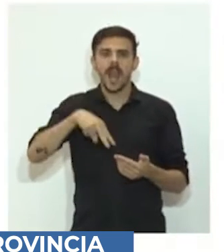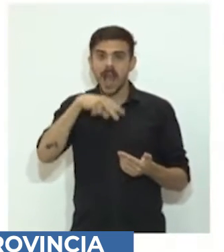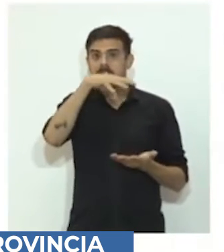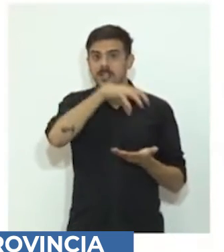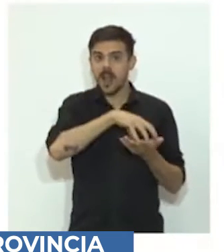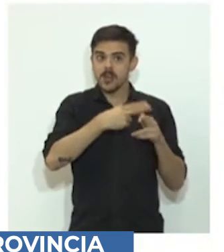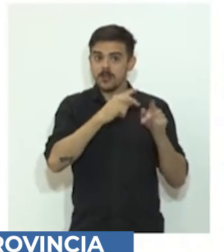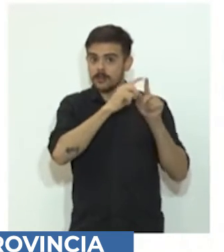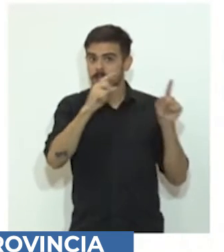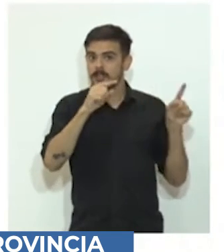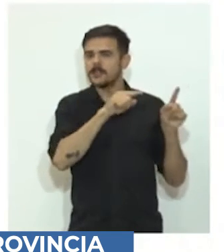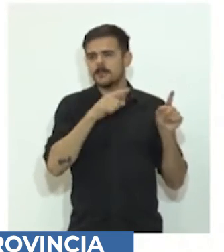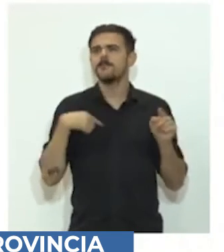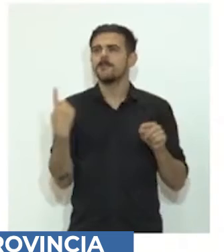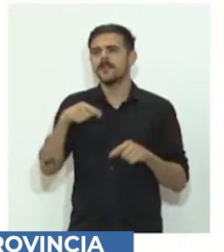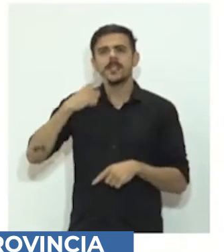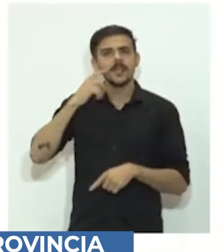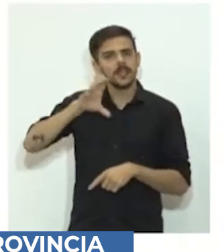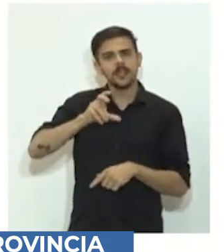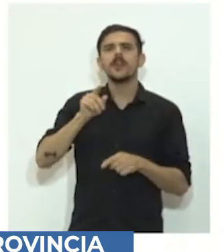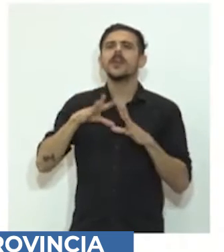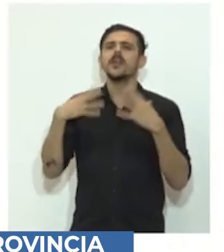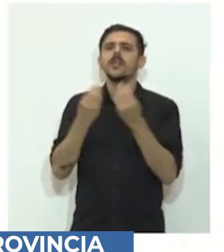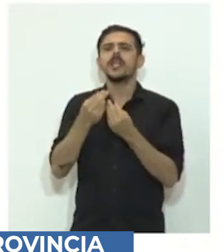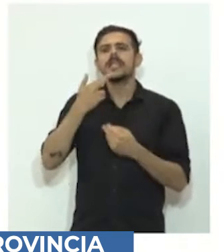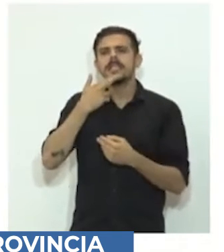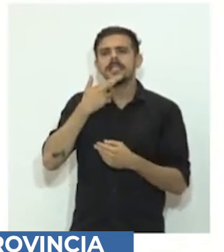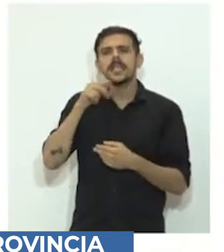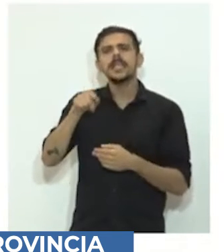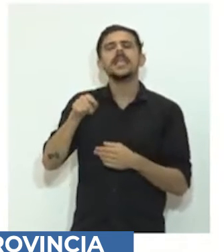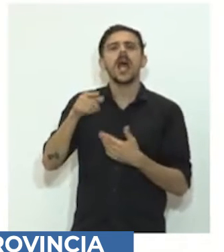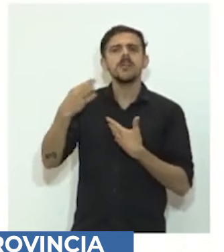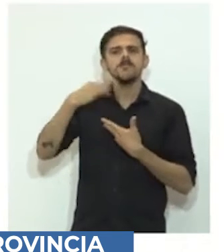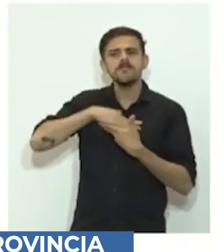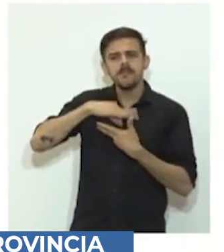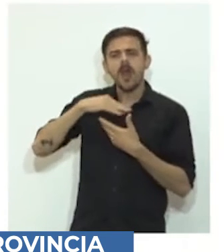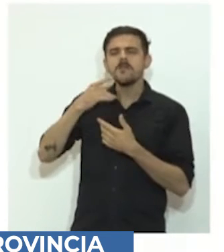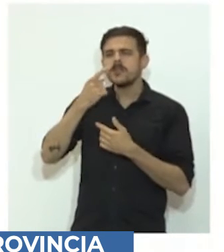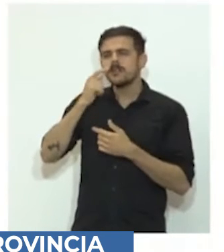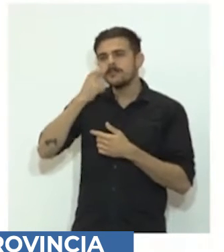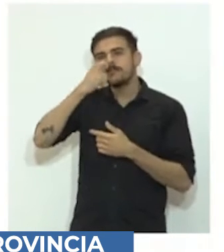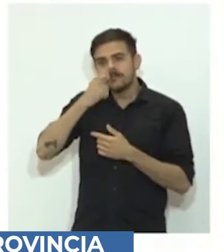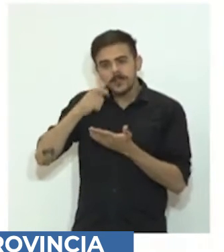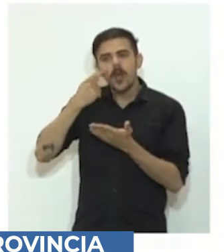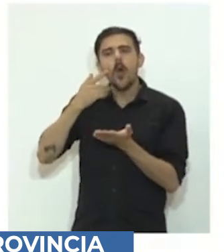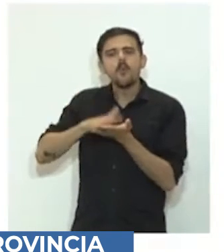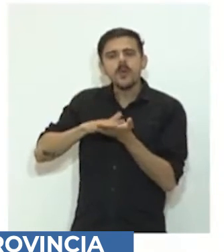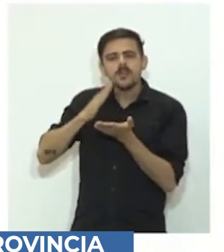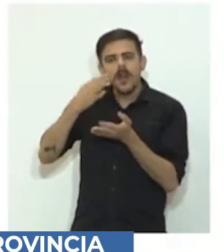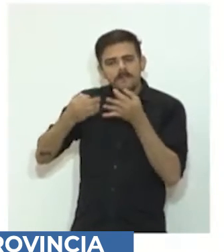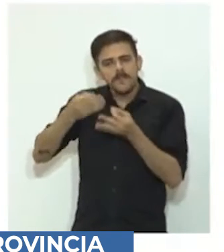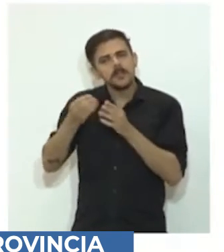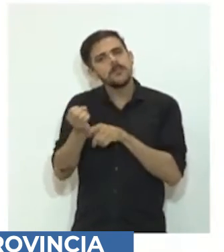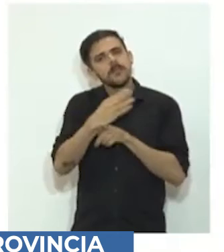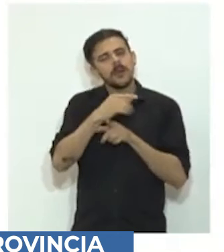muestras para evaluar también los tipos de variante en nuestro país se determinó que las variantes